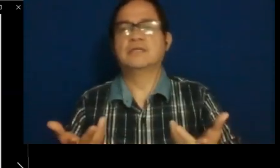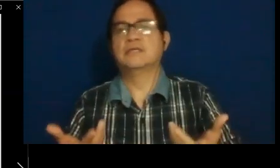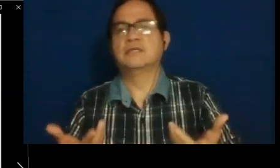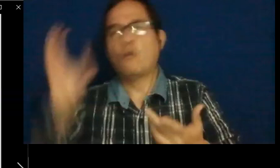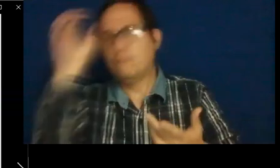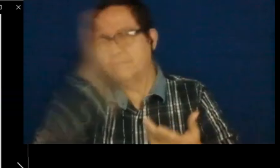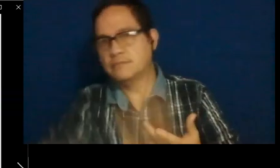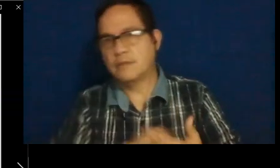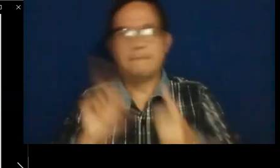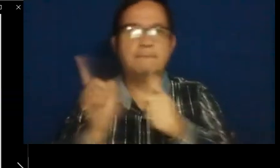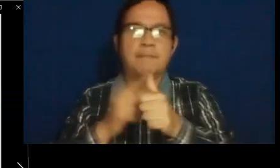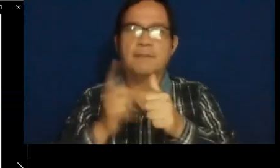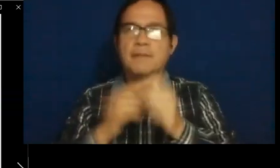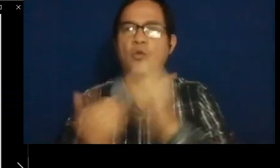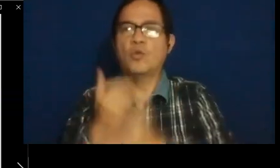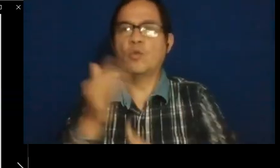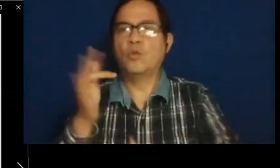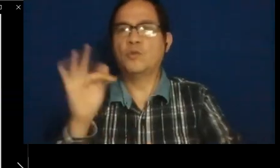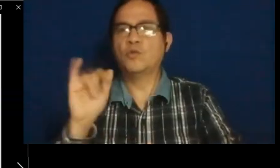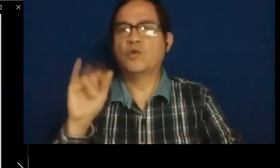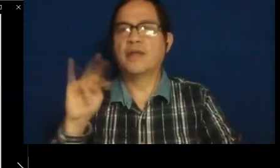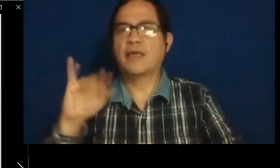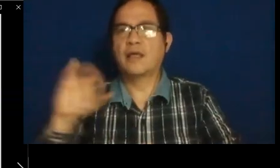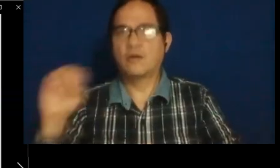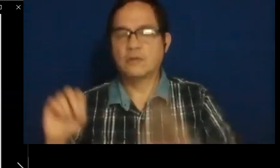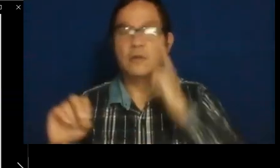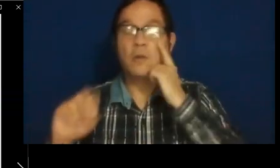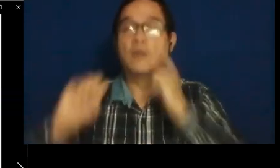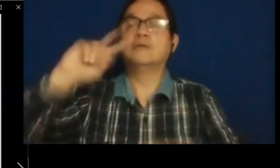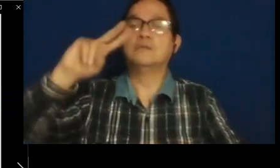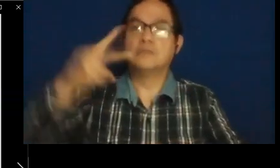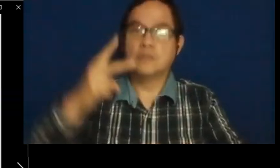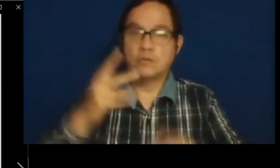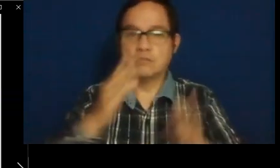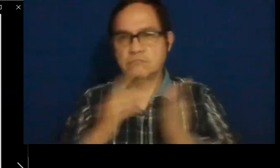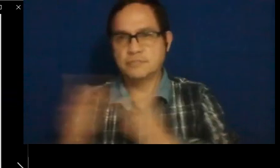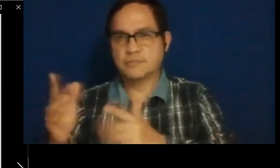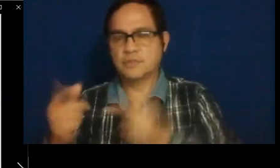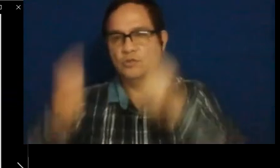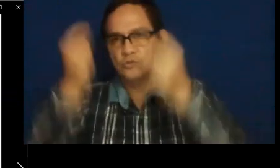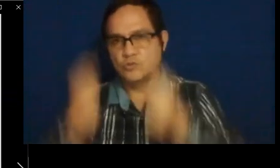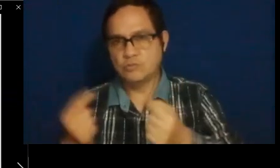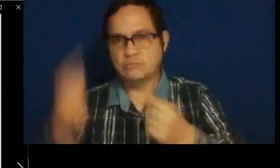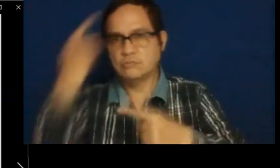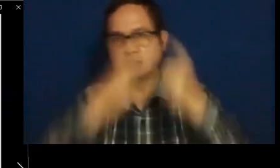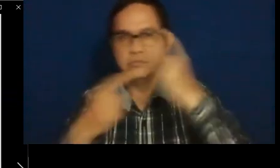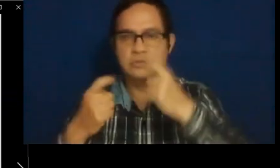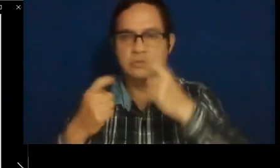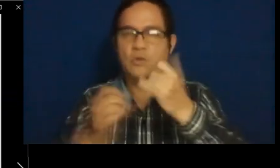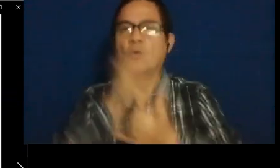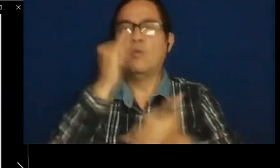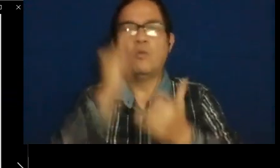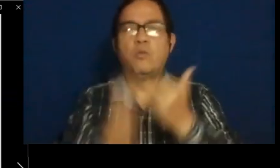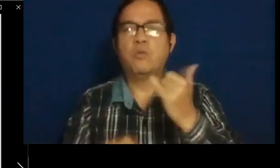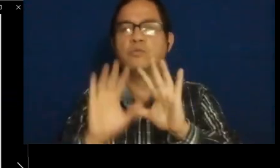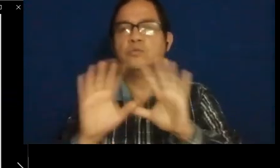del método newtoniano. Segundo paso, el planteamiento de las ecuaciones, la sumatoria, su análisis. Y finalmente,